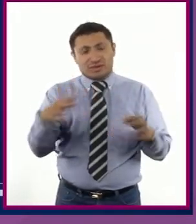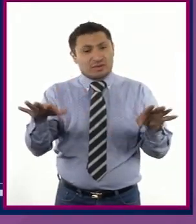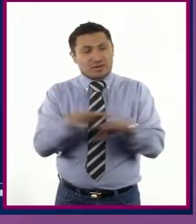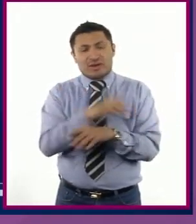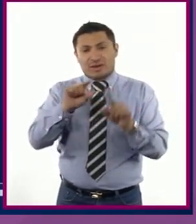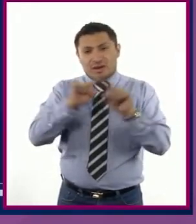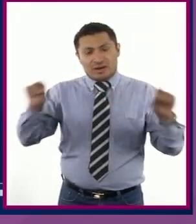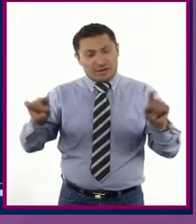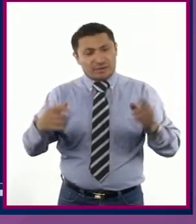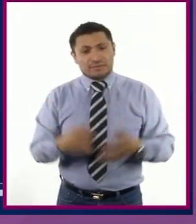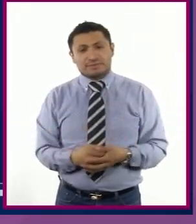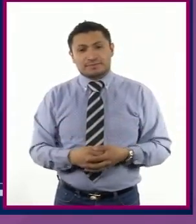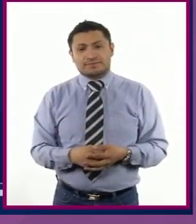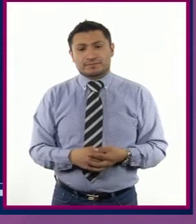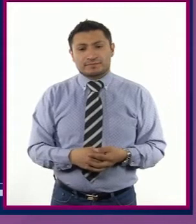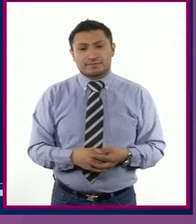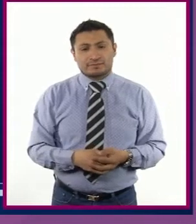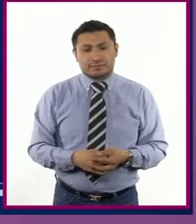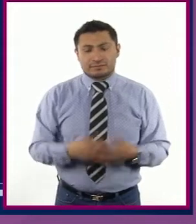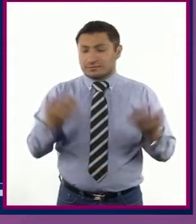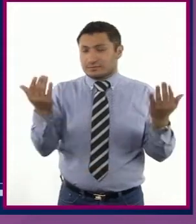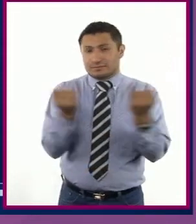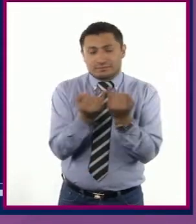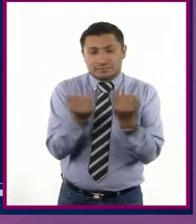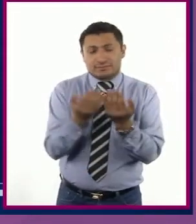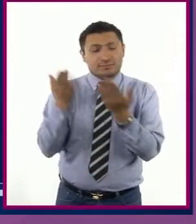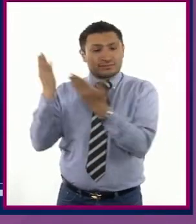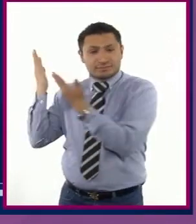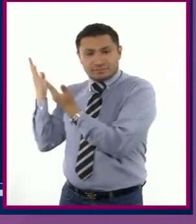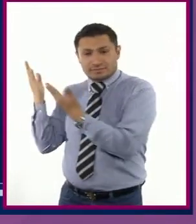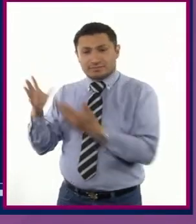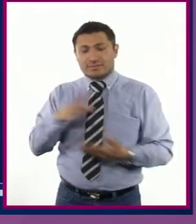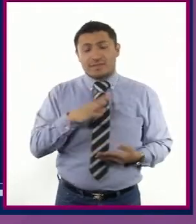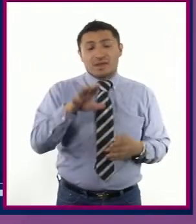fórmula. Así obtenemos que el área de la mesa mide